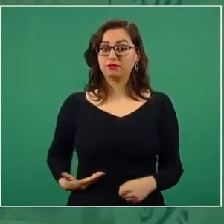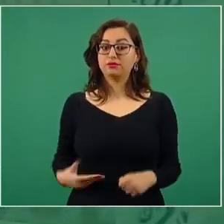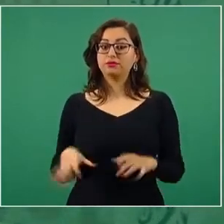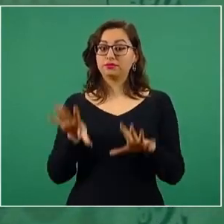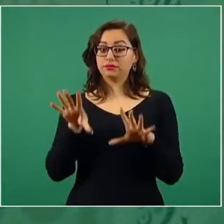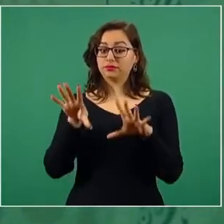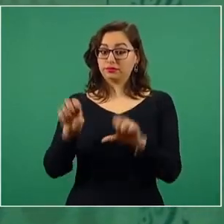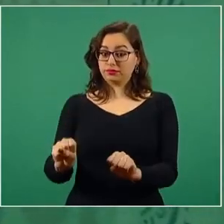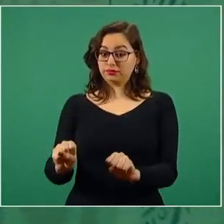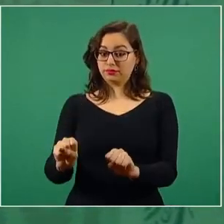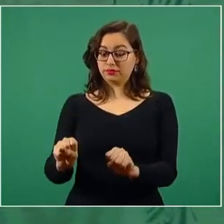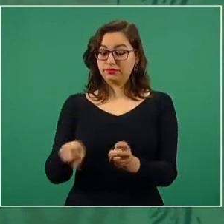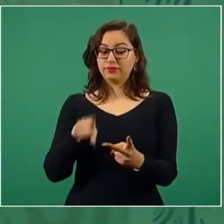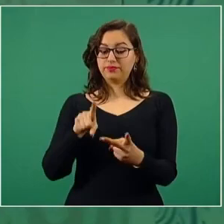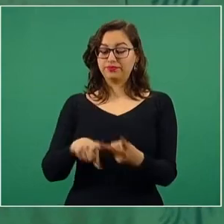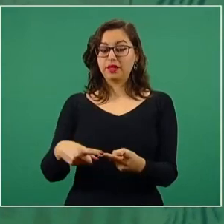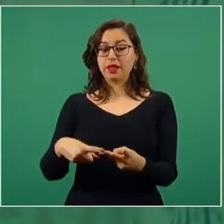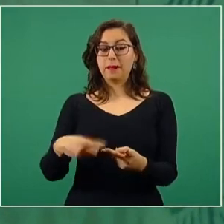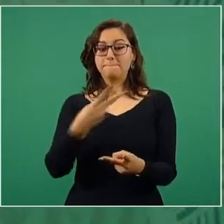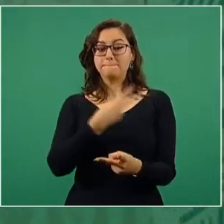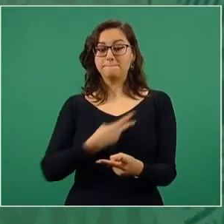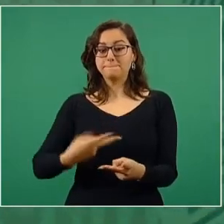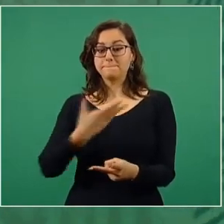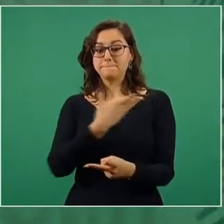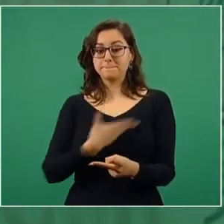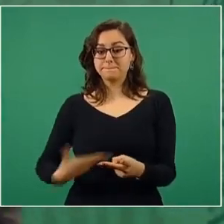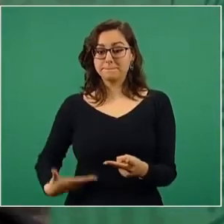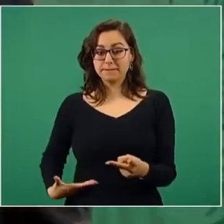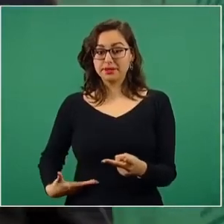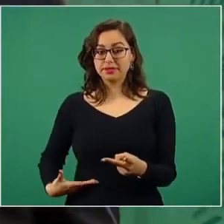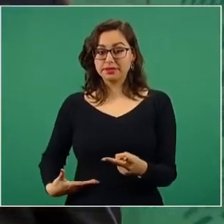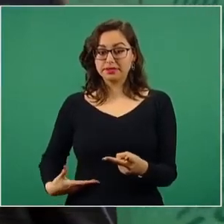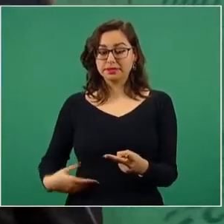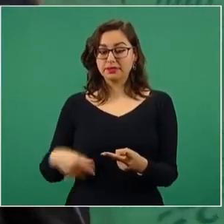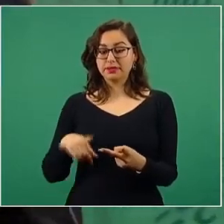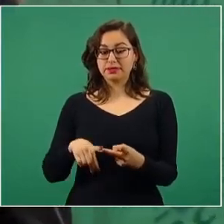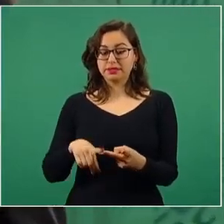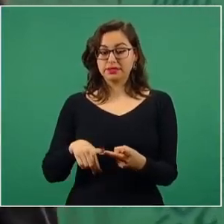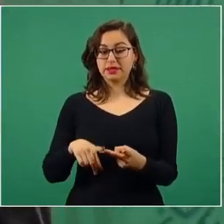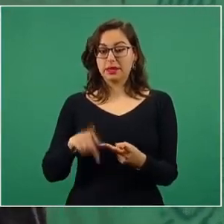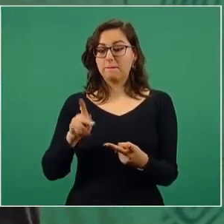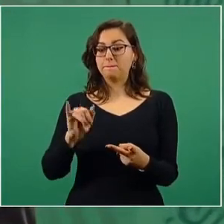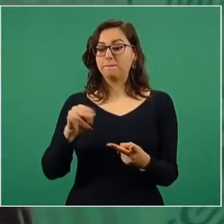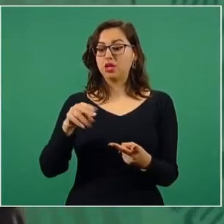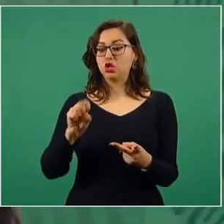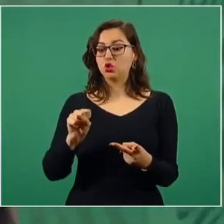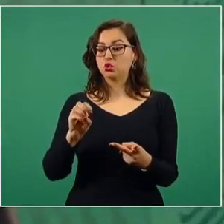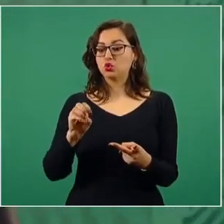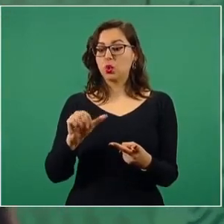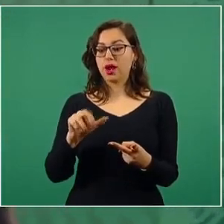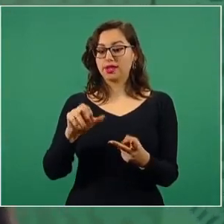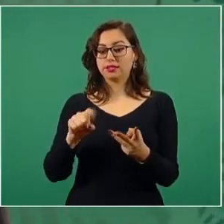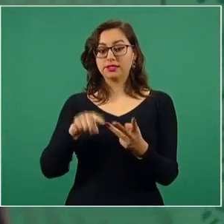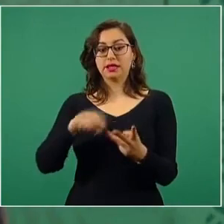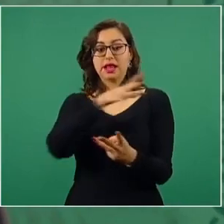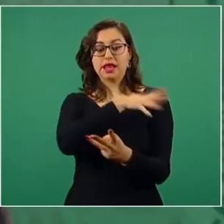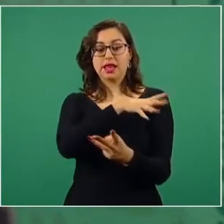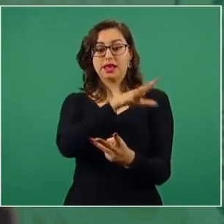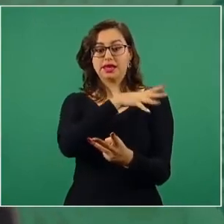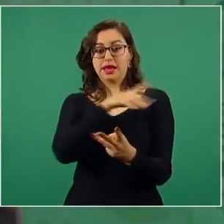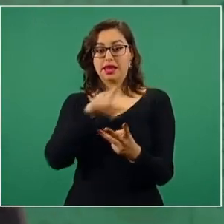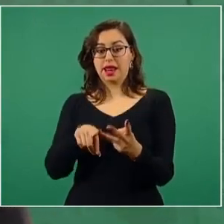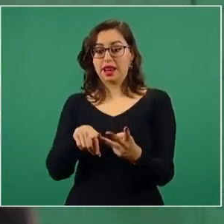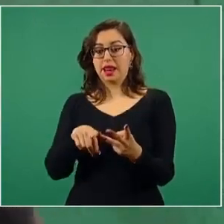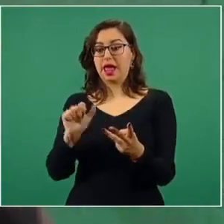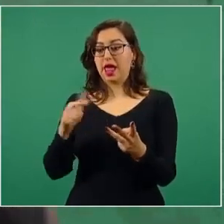al vicepresidente Pino Suárez y al general Felipe Ángeles, a los tres, y